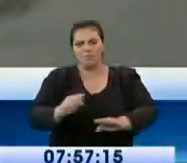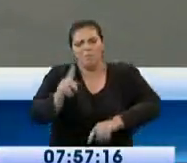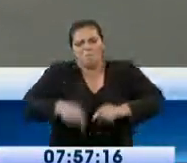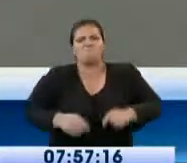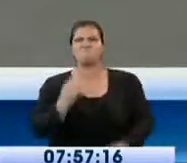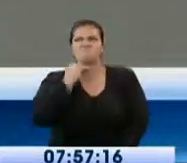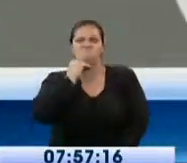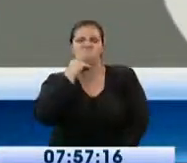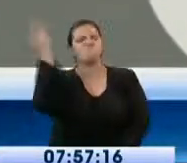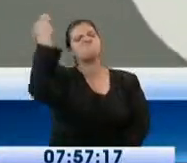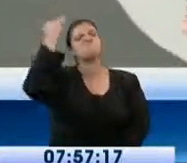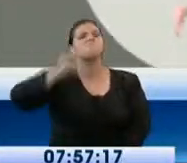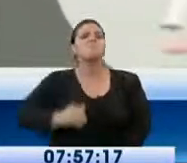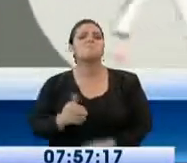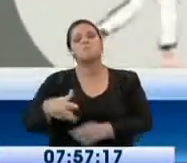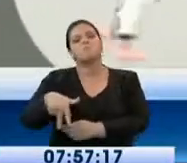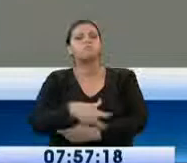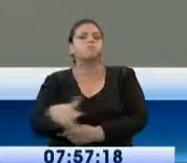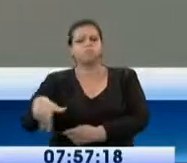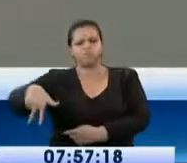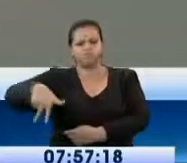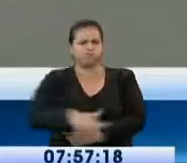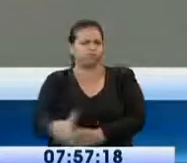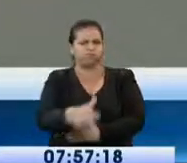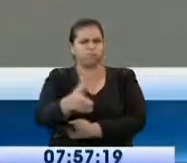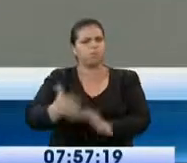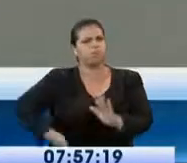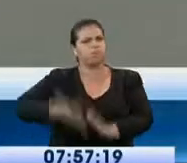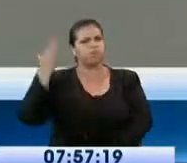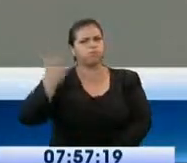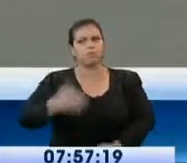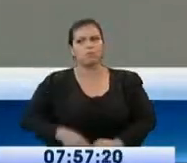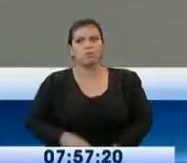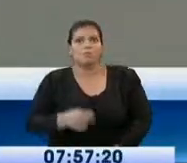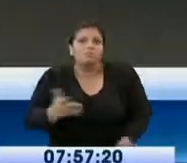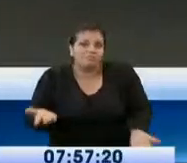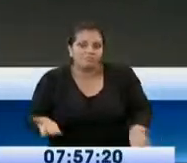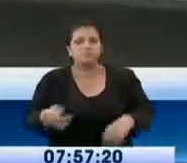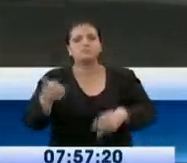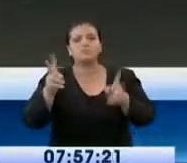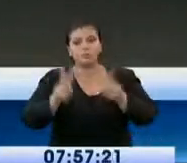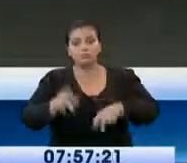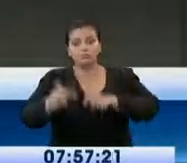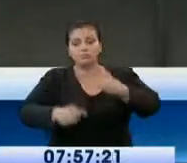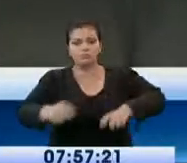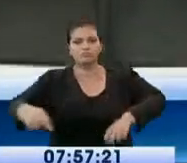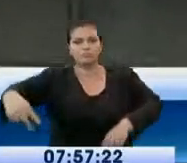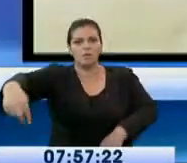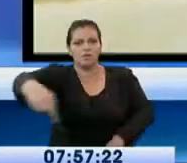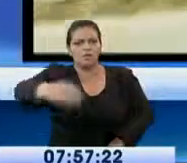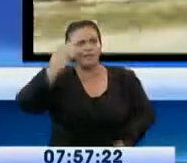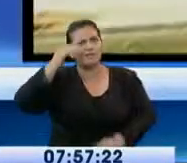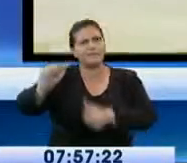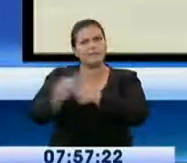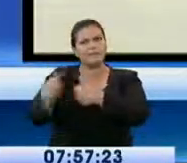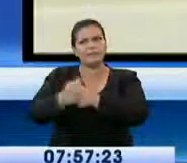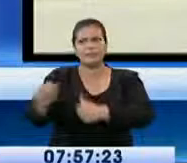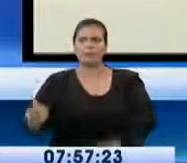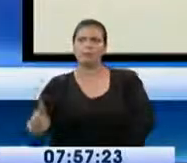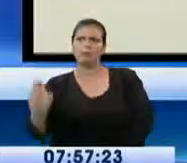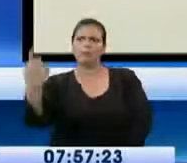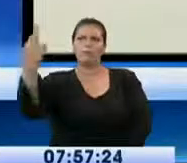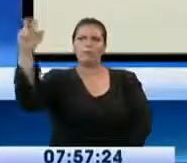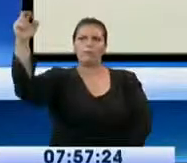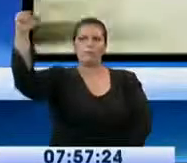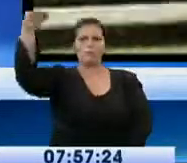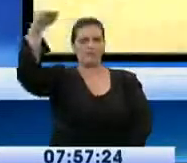es otro motivo de los accidentes. Ellos, por ejemplo, cruzan la vía, teniendo a pocos metros un puente. ¿No le da miedo cruzar con la niña